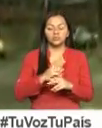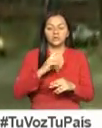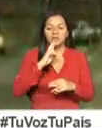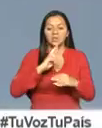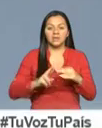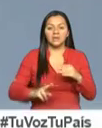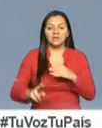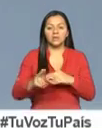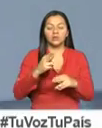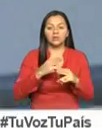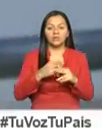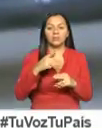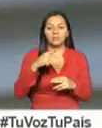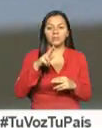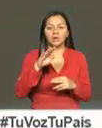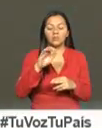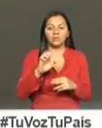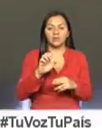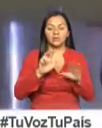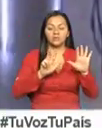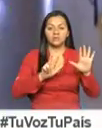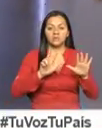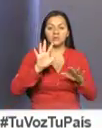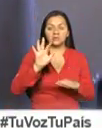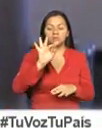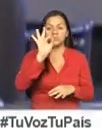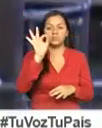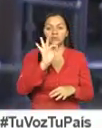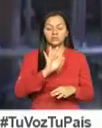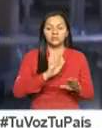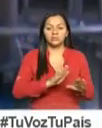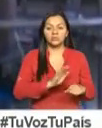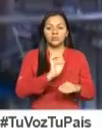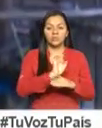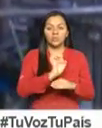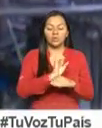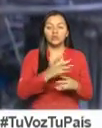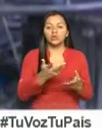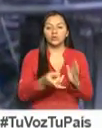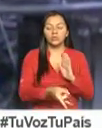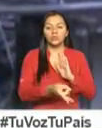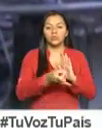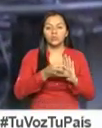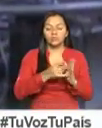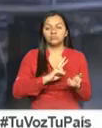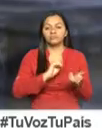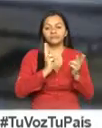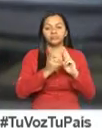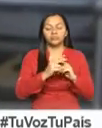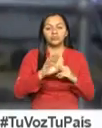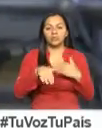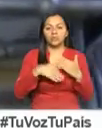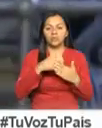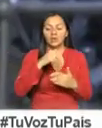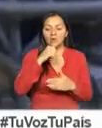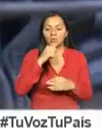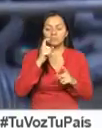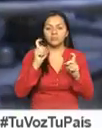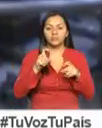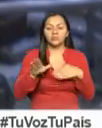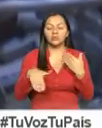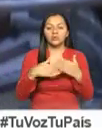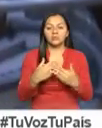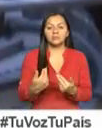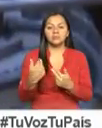río Paute. El 85% de energía eléctrica del Ecuador proviene de fuentes renovables, razón por la que tenemos